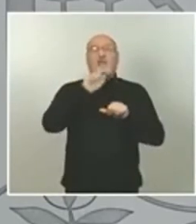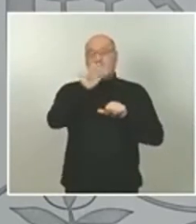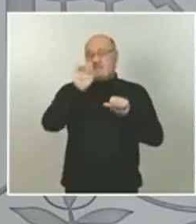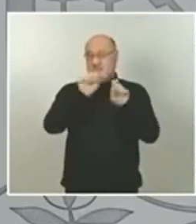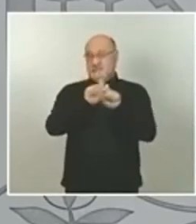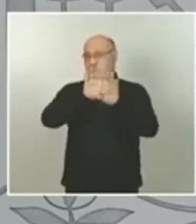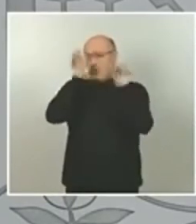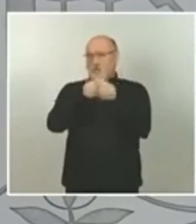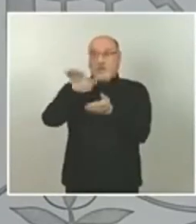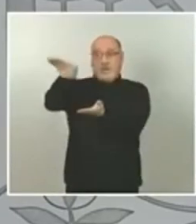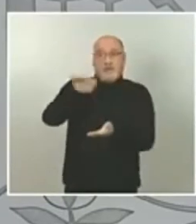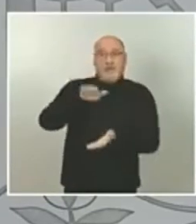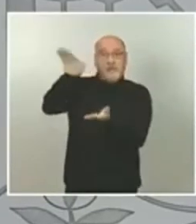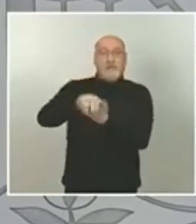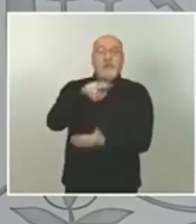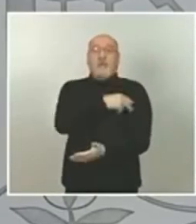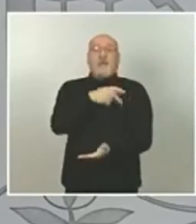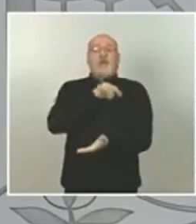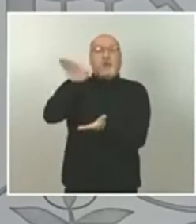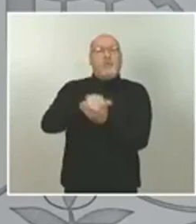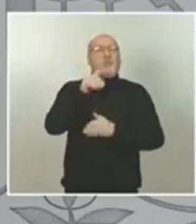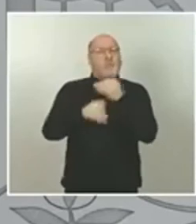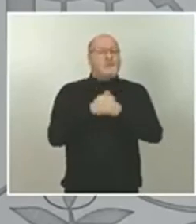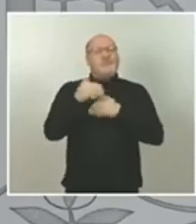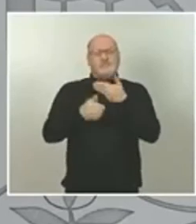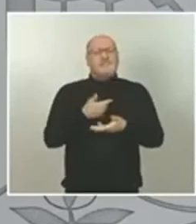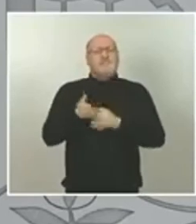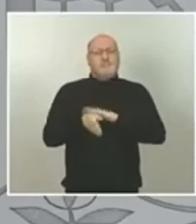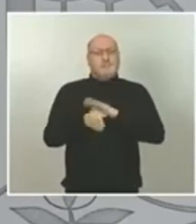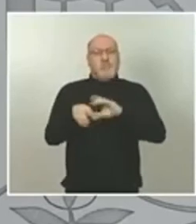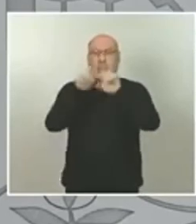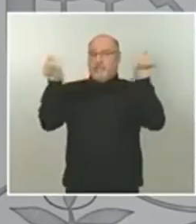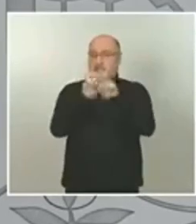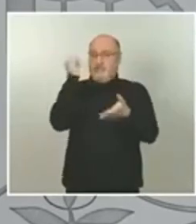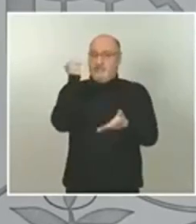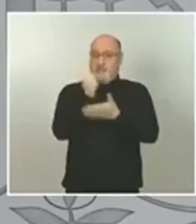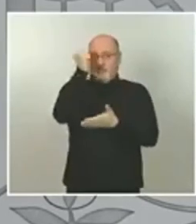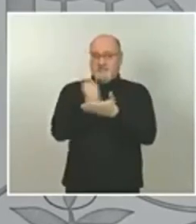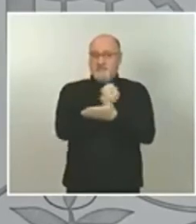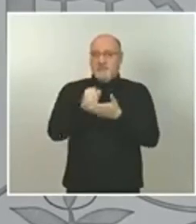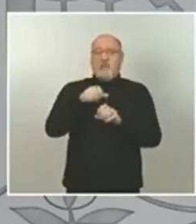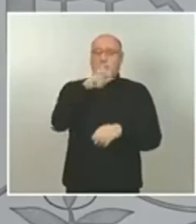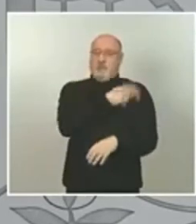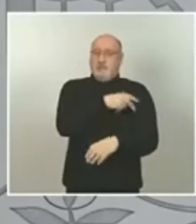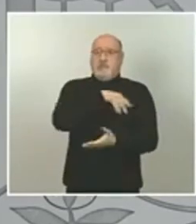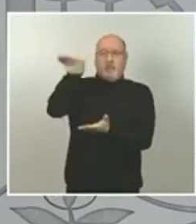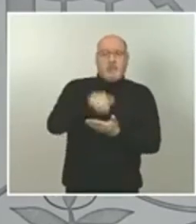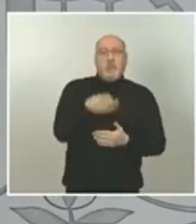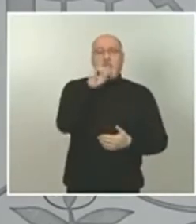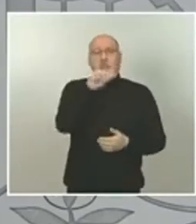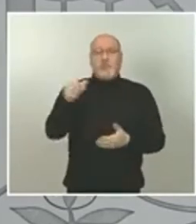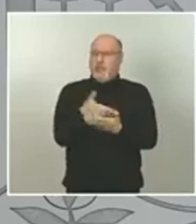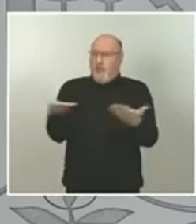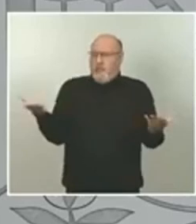está suponiendo, digamos, un proceso continuo. Hay compañías, como ven, que semanalmente, periódicamente están llegando con una gran confiabilidad, y desde